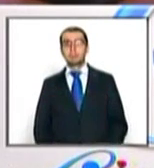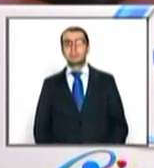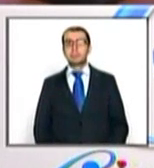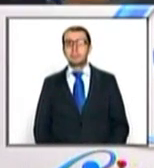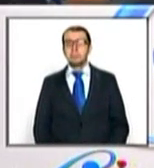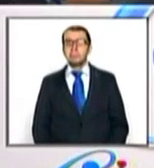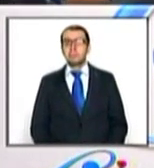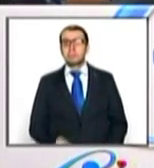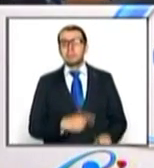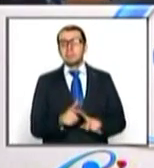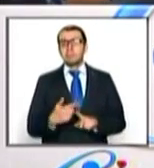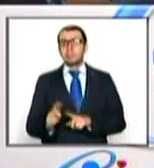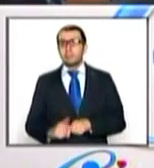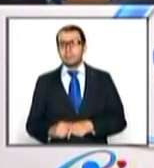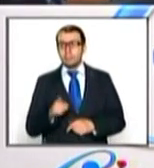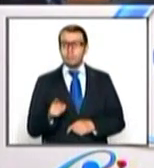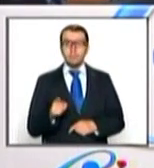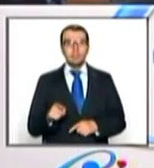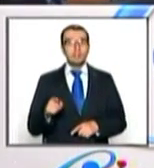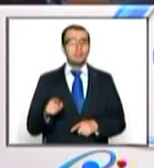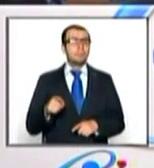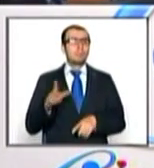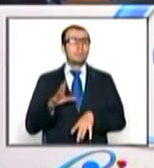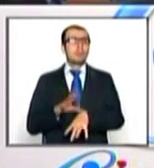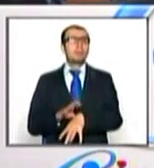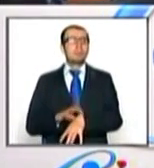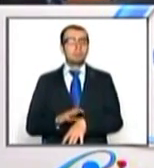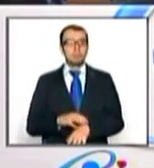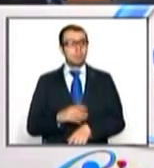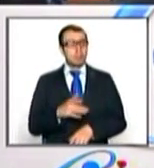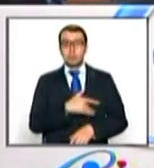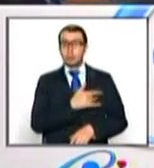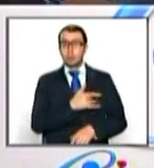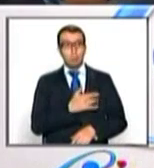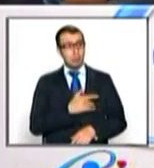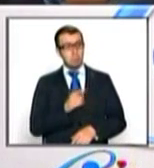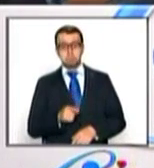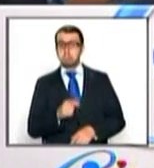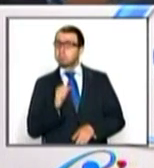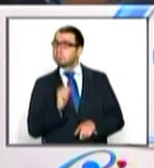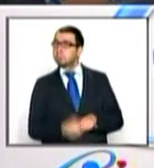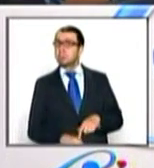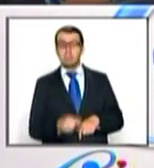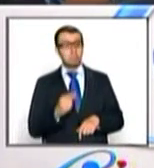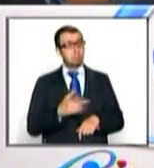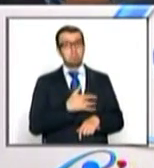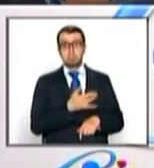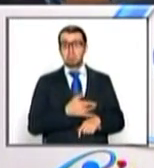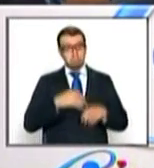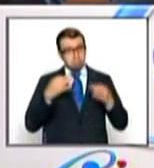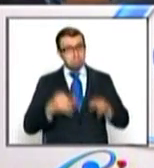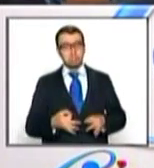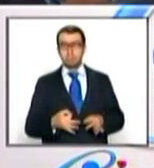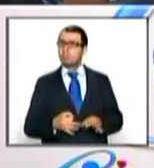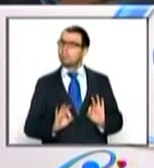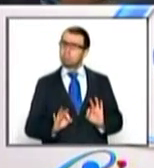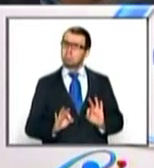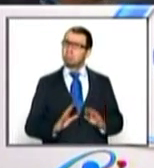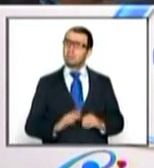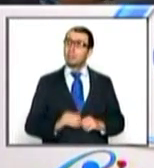son síntomas, como los llamamos en la medicina comúnmente, síntomas sordos o síntomas abandonados o vagos. Es decir, el paciente puede